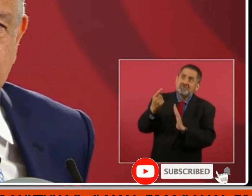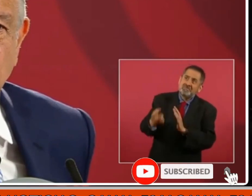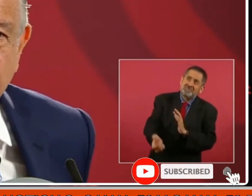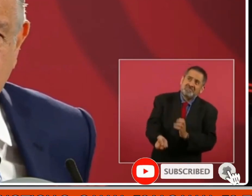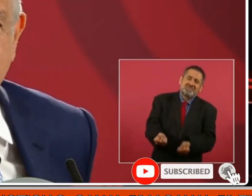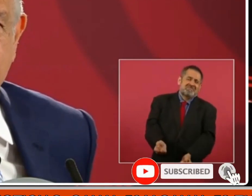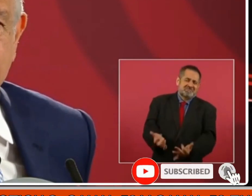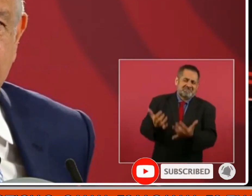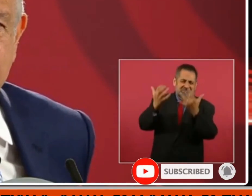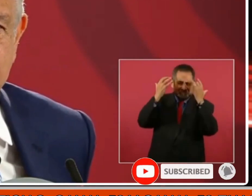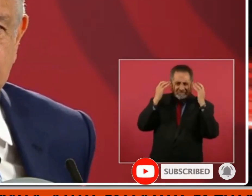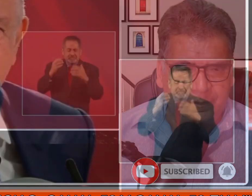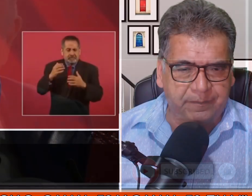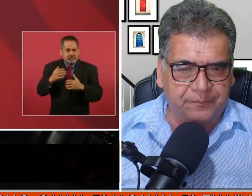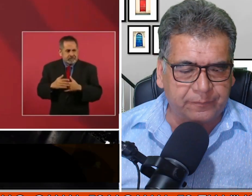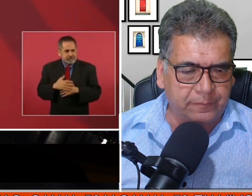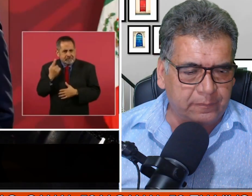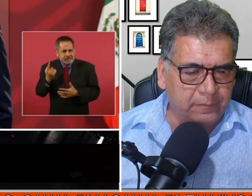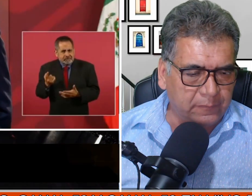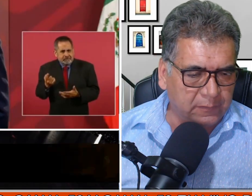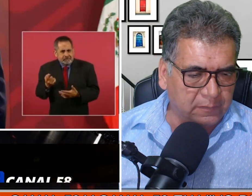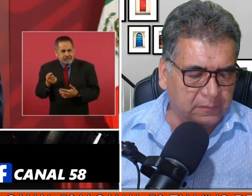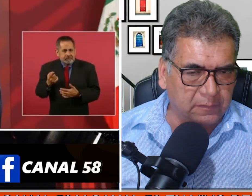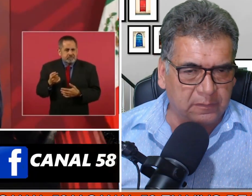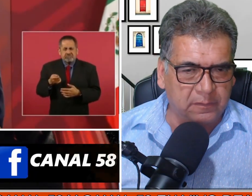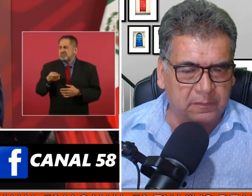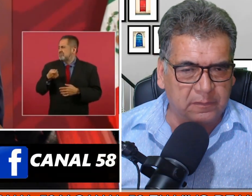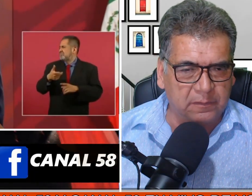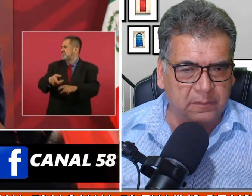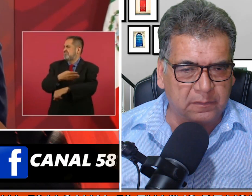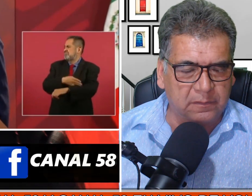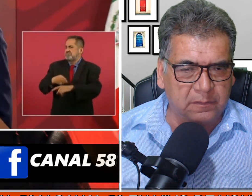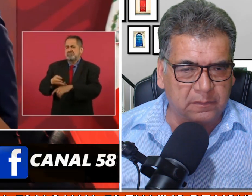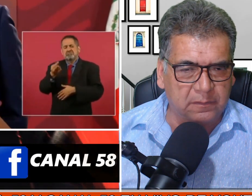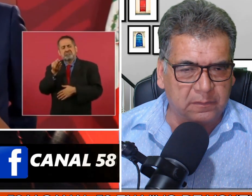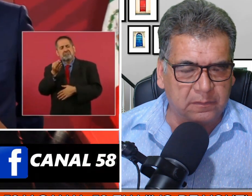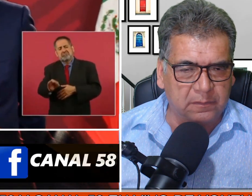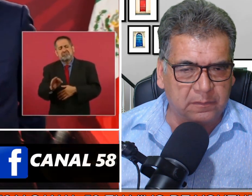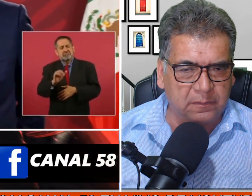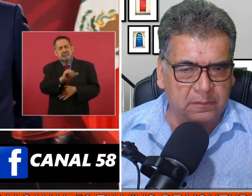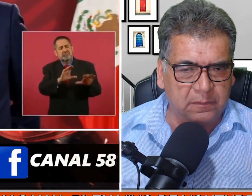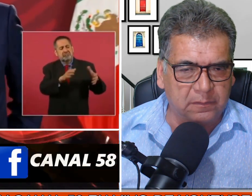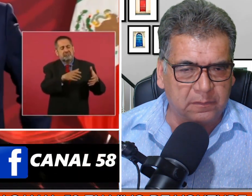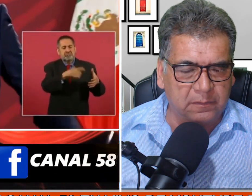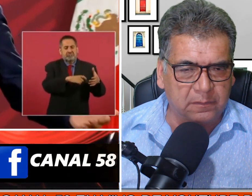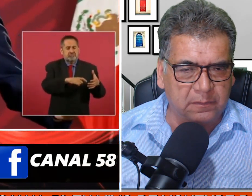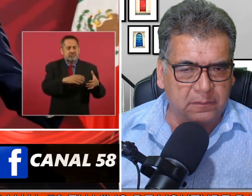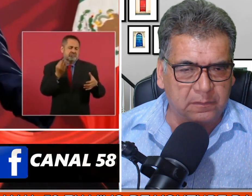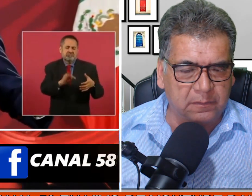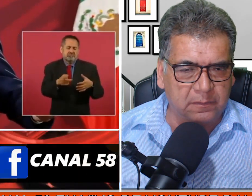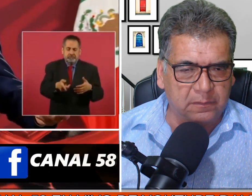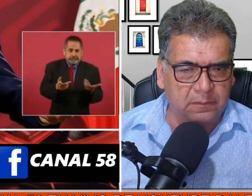¿por qué? o sea porque lo consideran traidor de clase pero